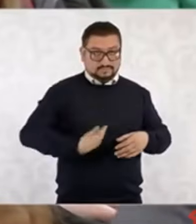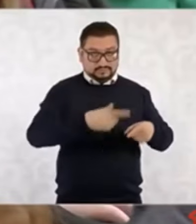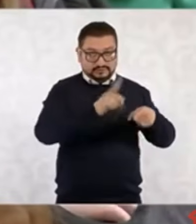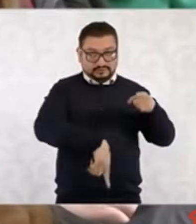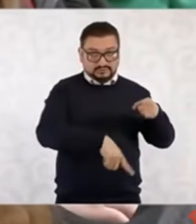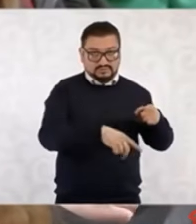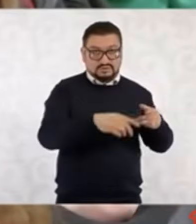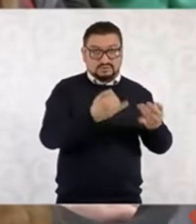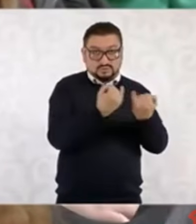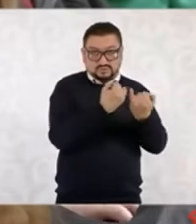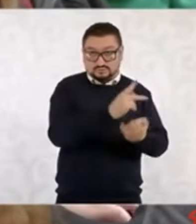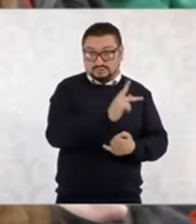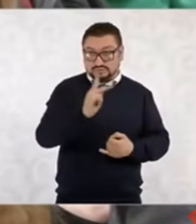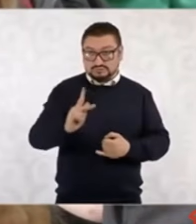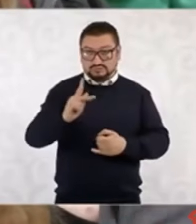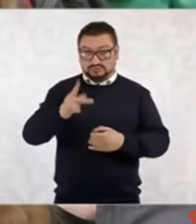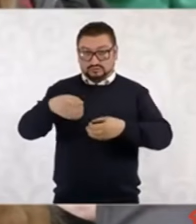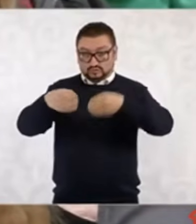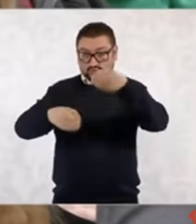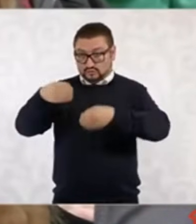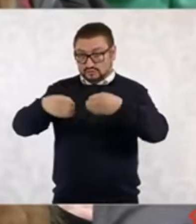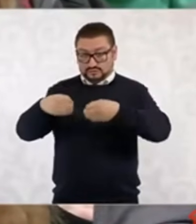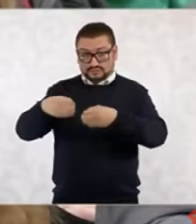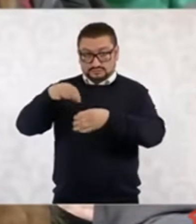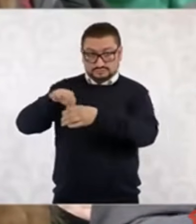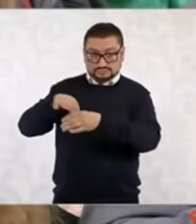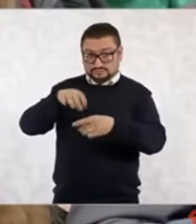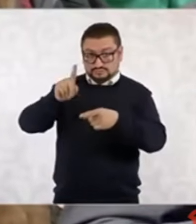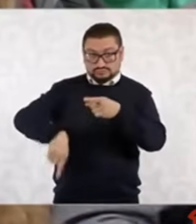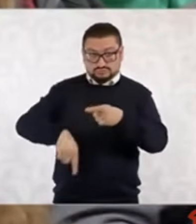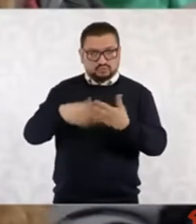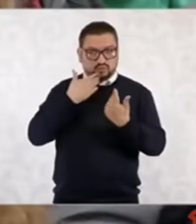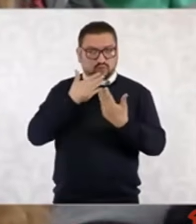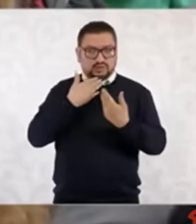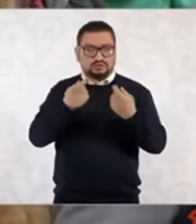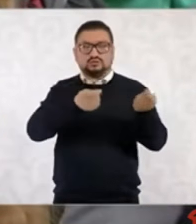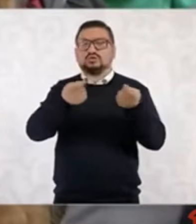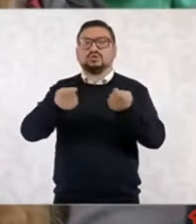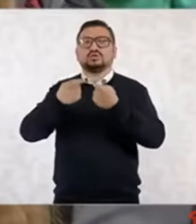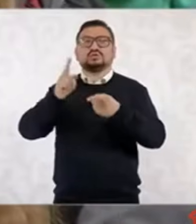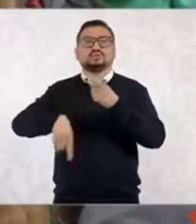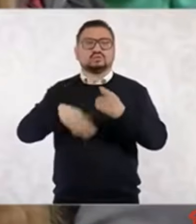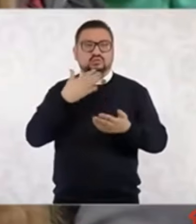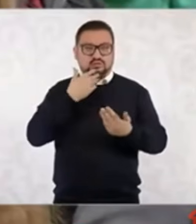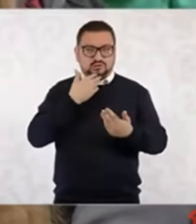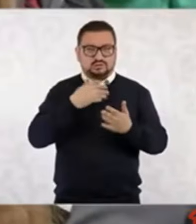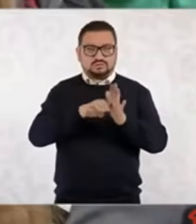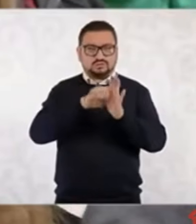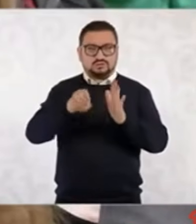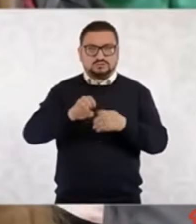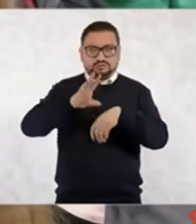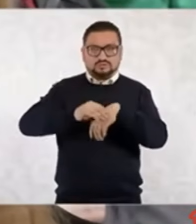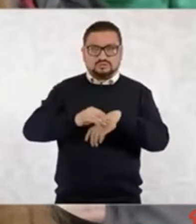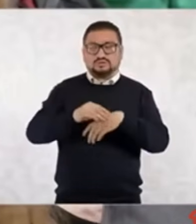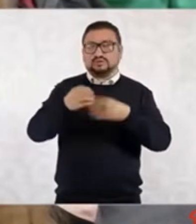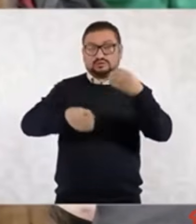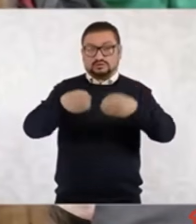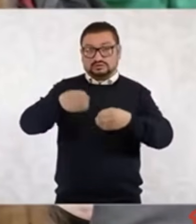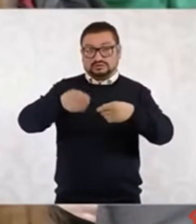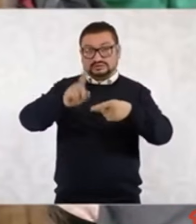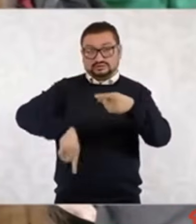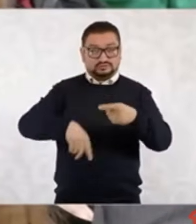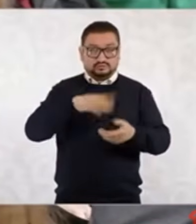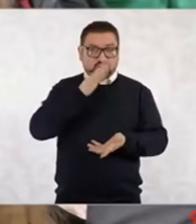no existe en este momento un mecanismo de control ciudadano que permita, por ejemplo, remover a un